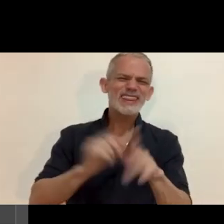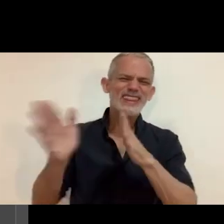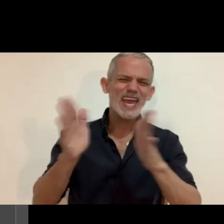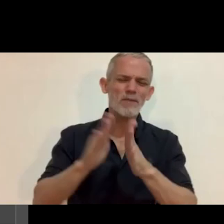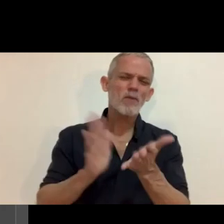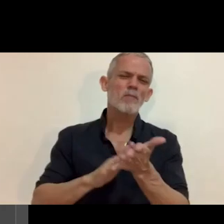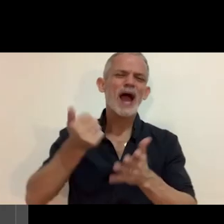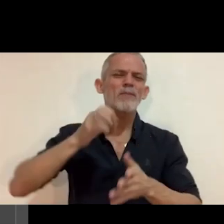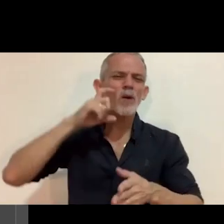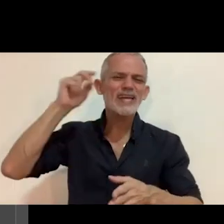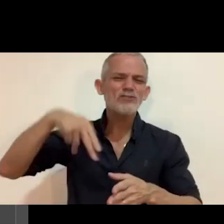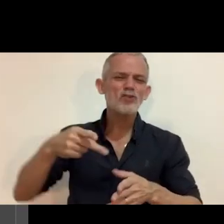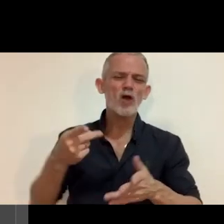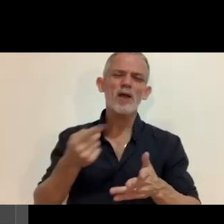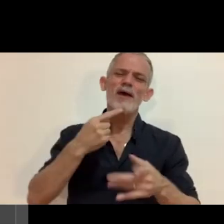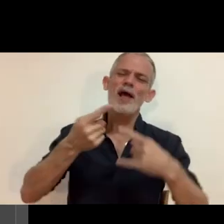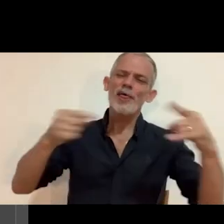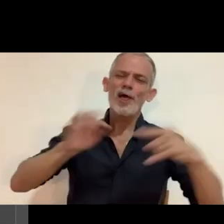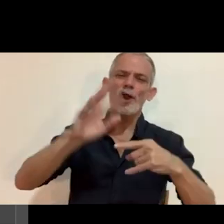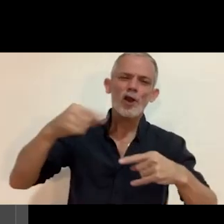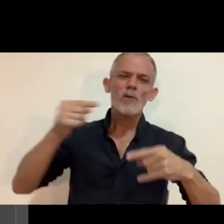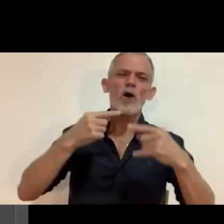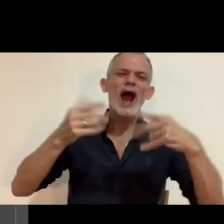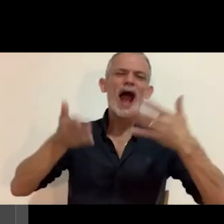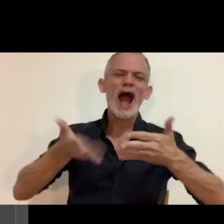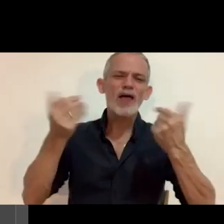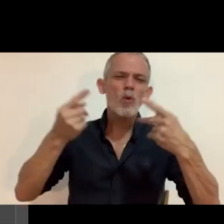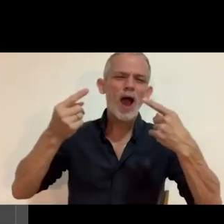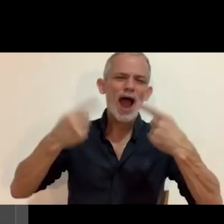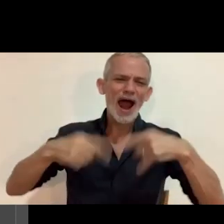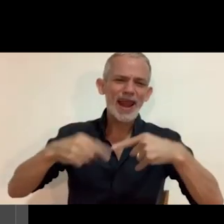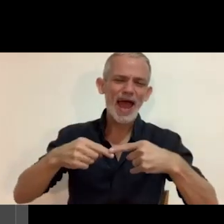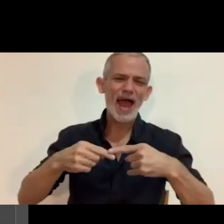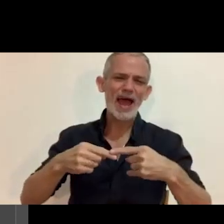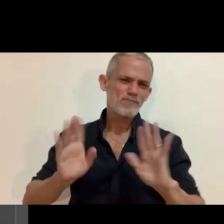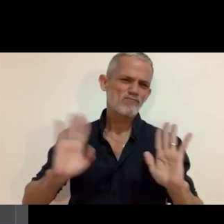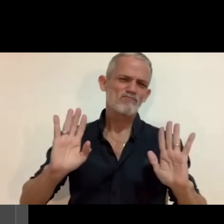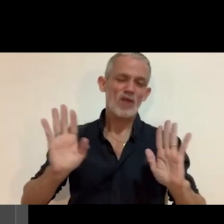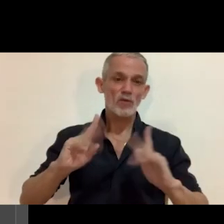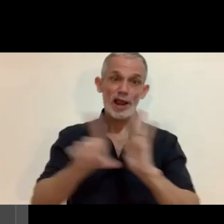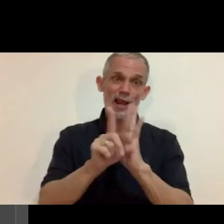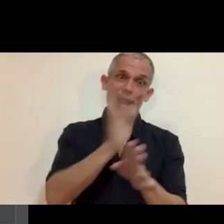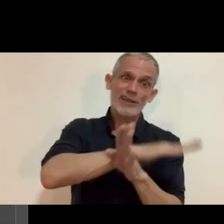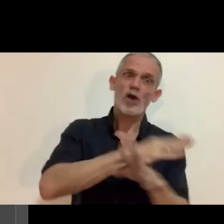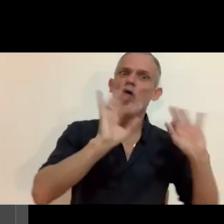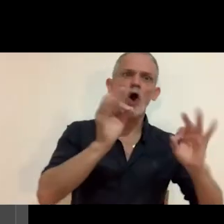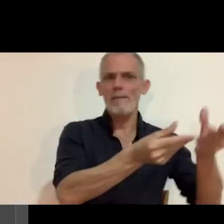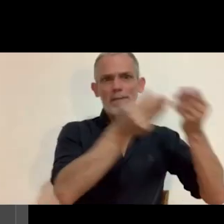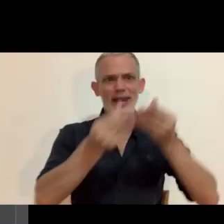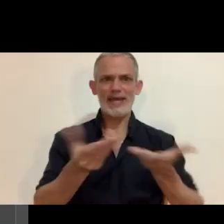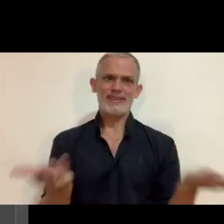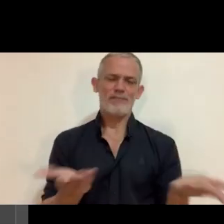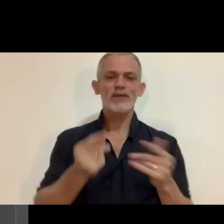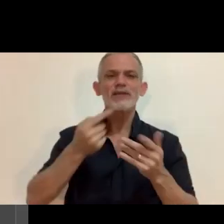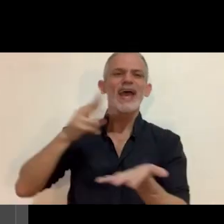tributarios y aduaneros. Entonces, bueno, si yo elegía la ley posterior, la tenía que elegir completa. Entonces me bajaba